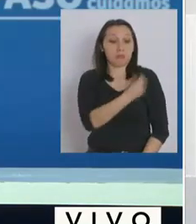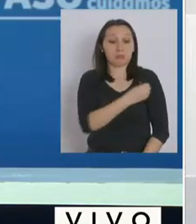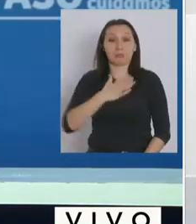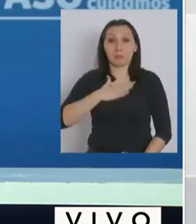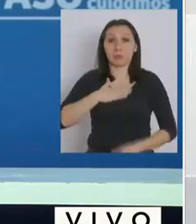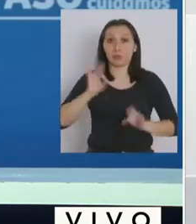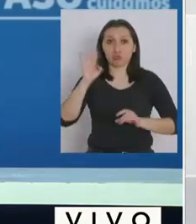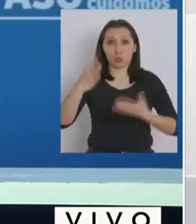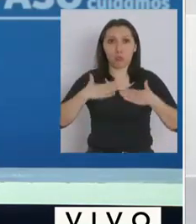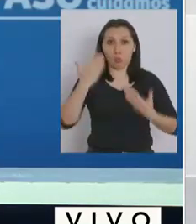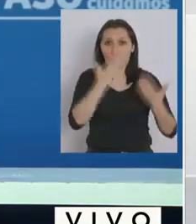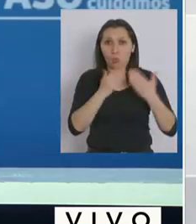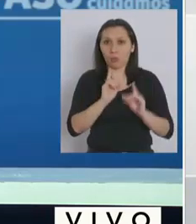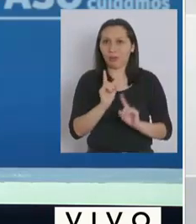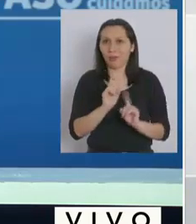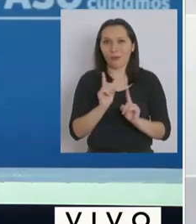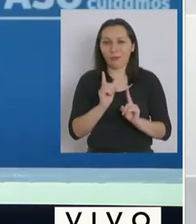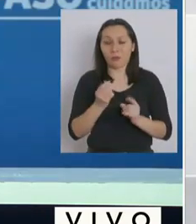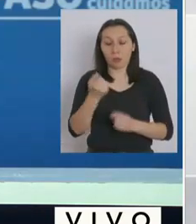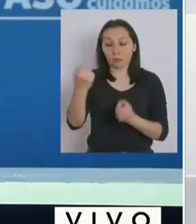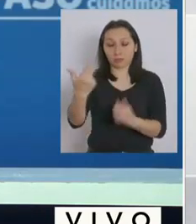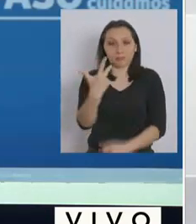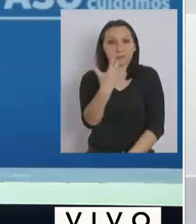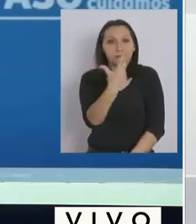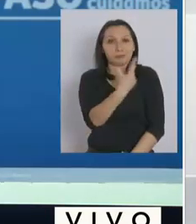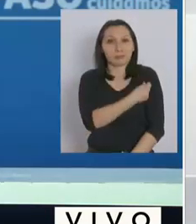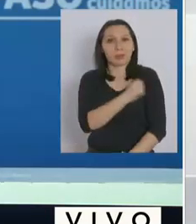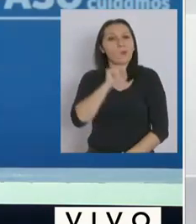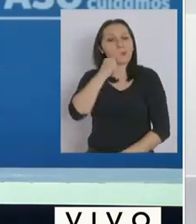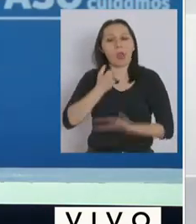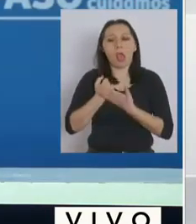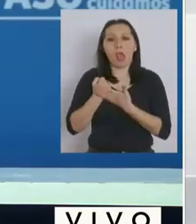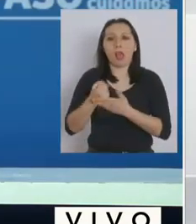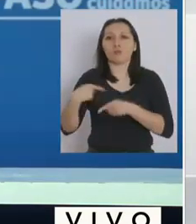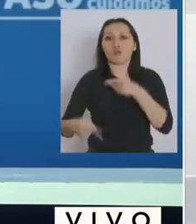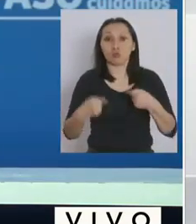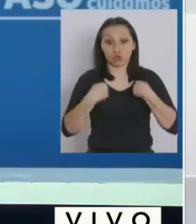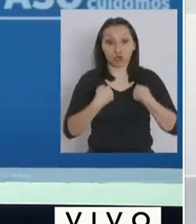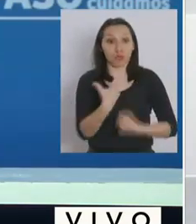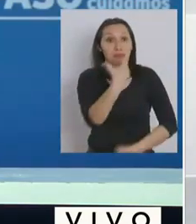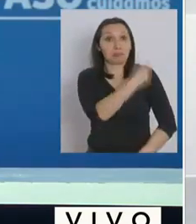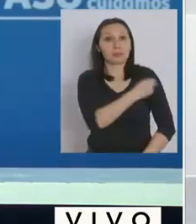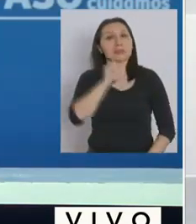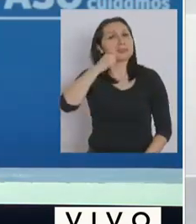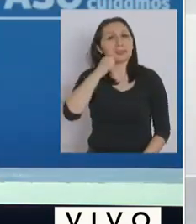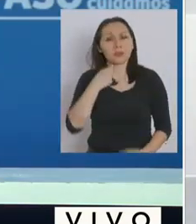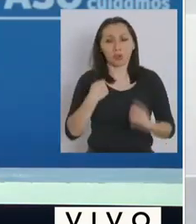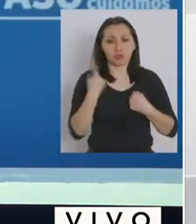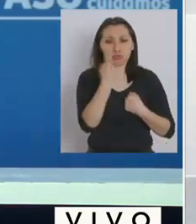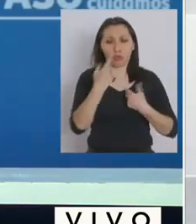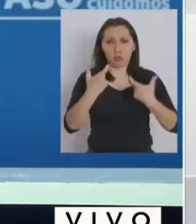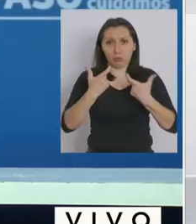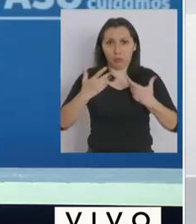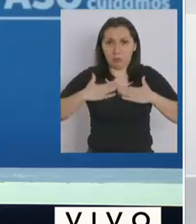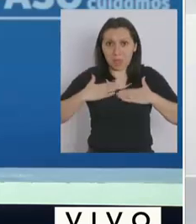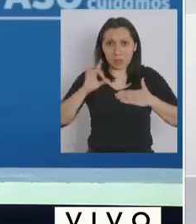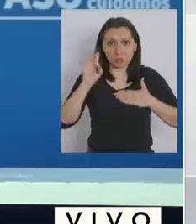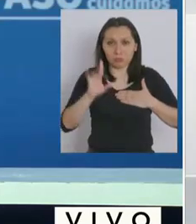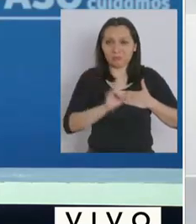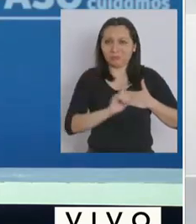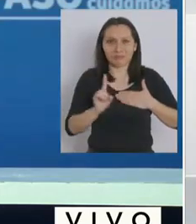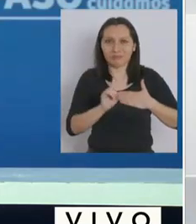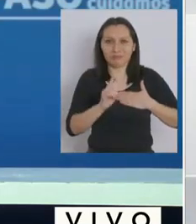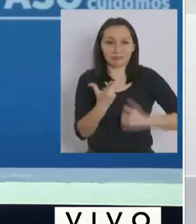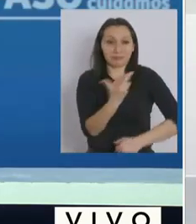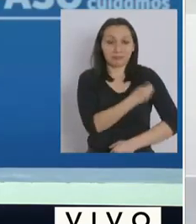vacuna, sino que es un proceso que produce, es un proceso solidario. Cuando yo me vacuno, no solamente me estoy protegiendo yo, sino que